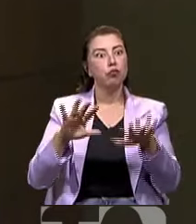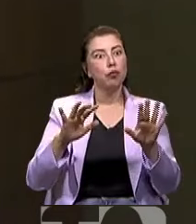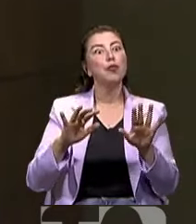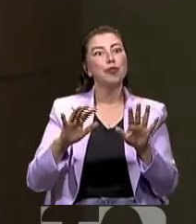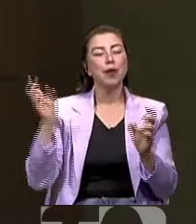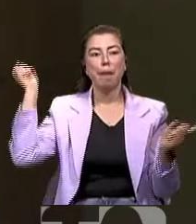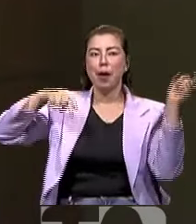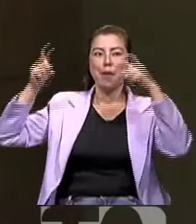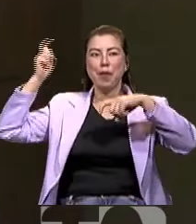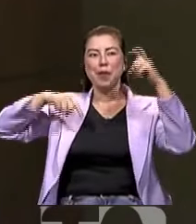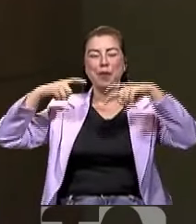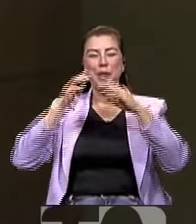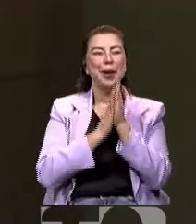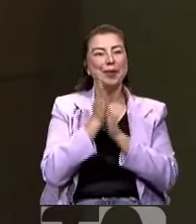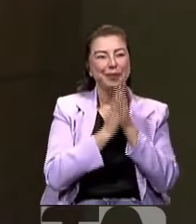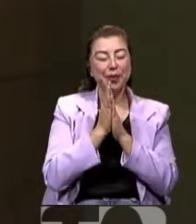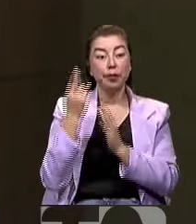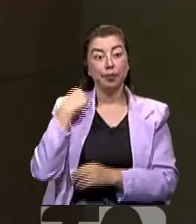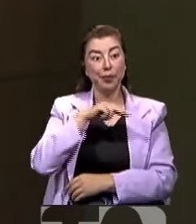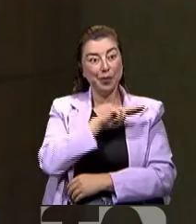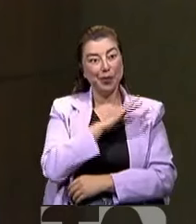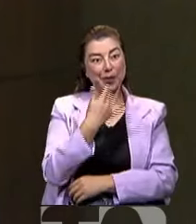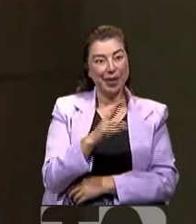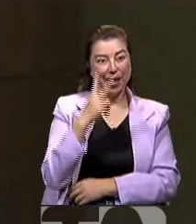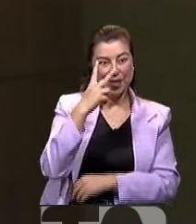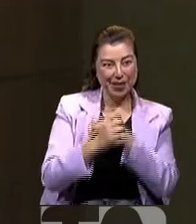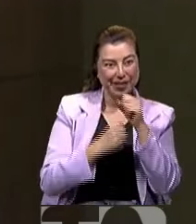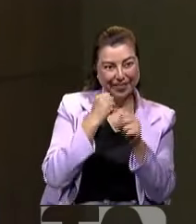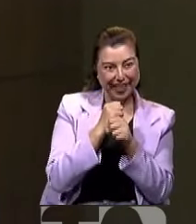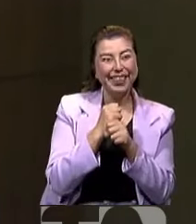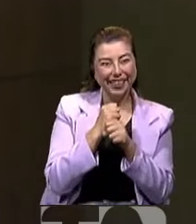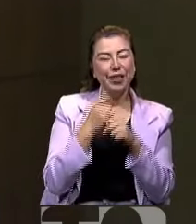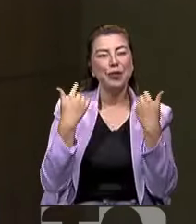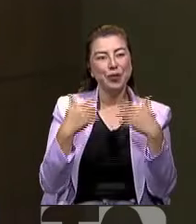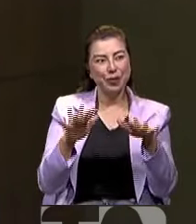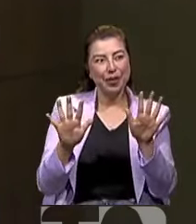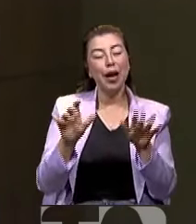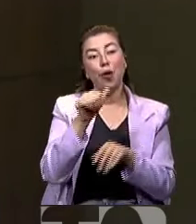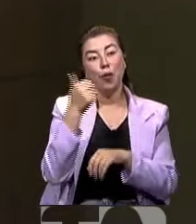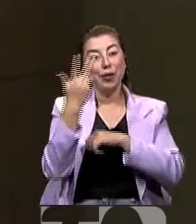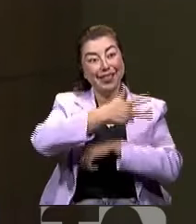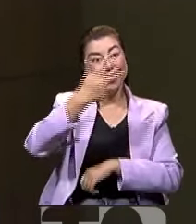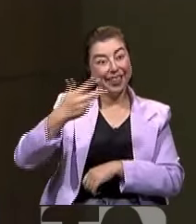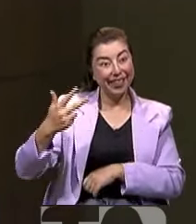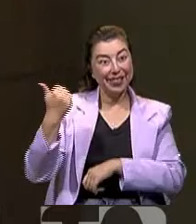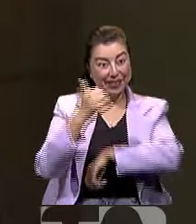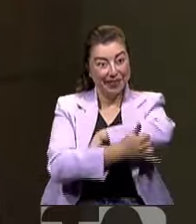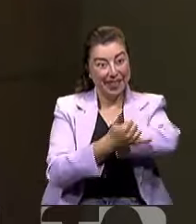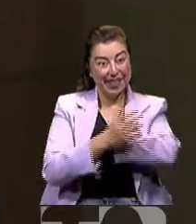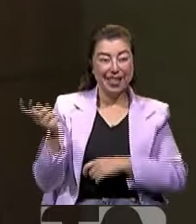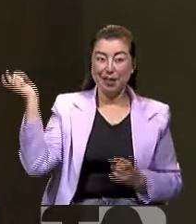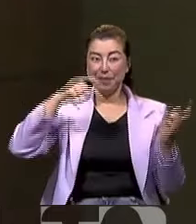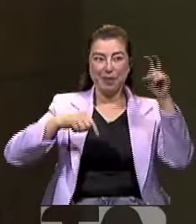Y nosotros, de los 2 años que vamos de gobierno, ya han llegado turistas extranjeros o no residentes,